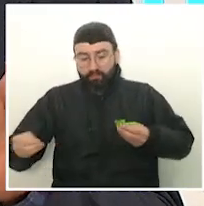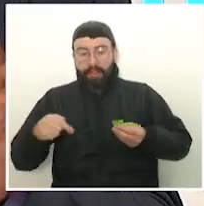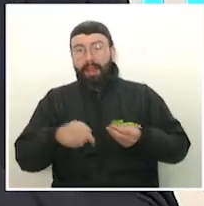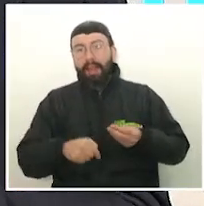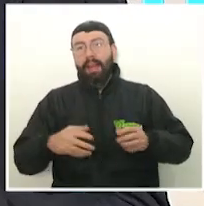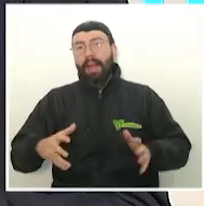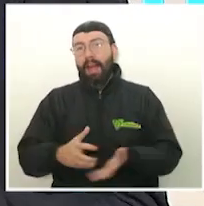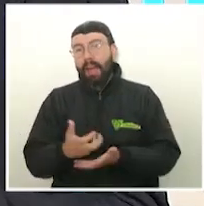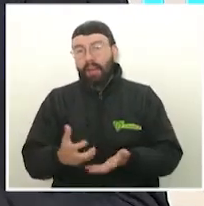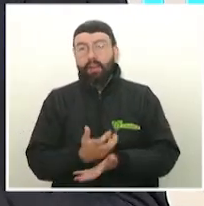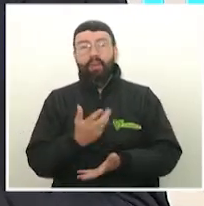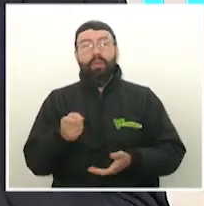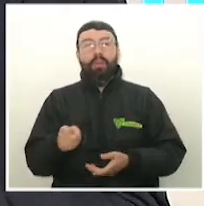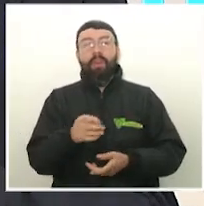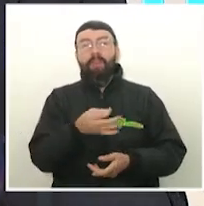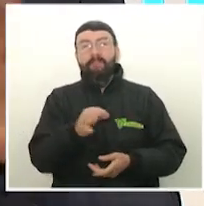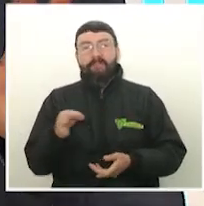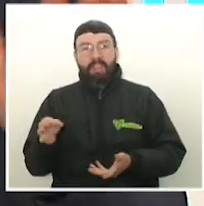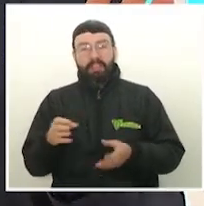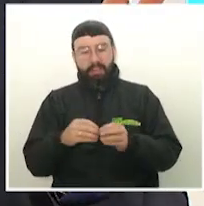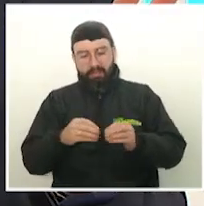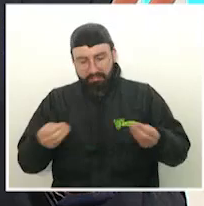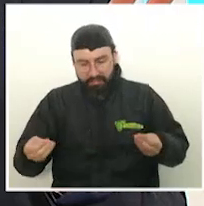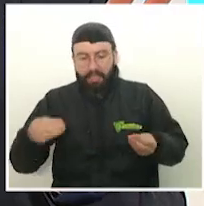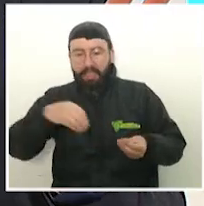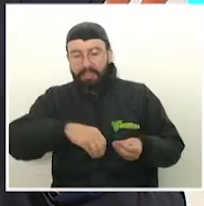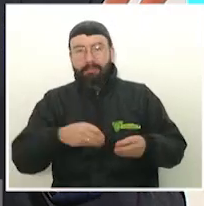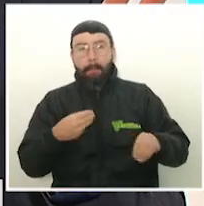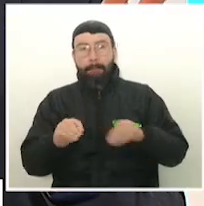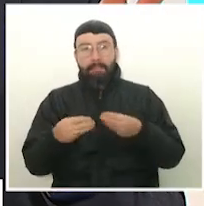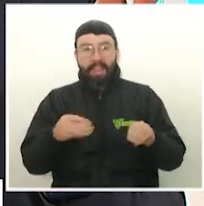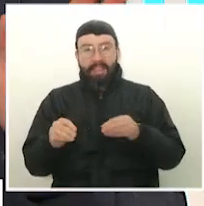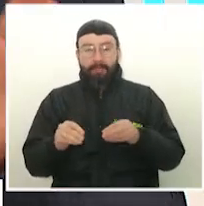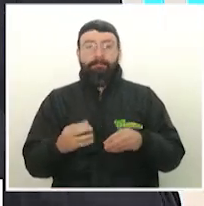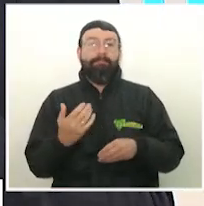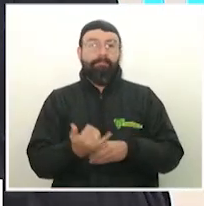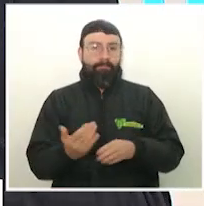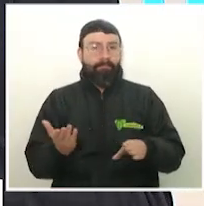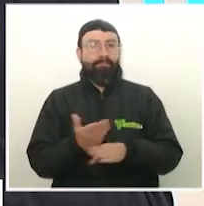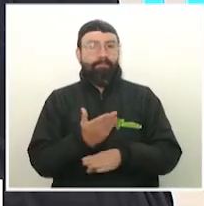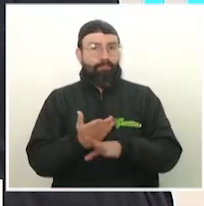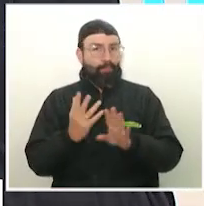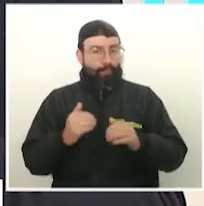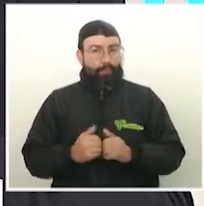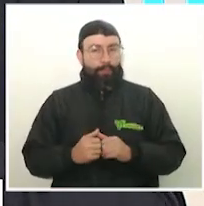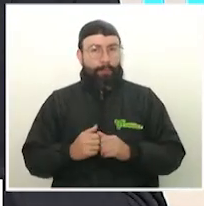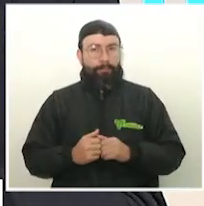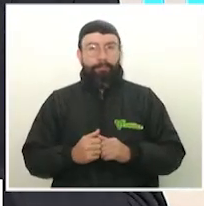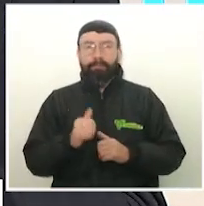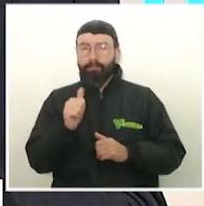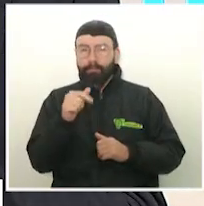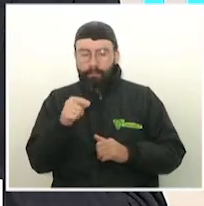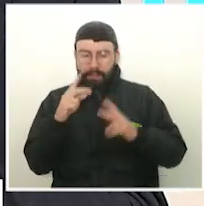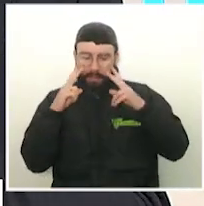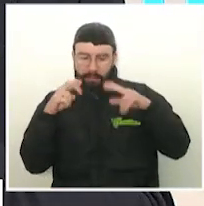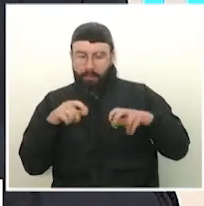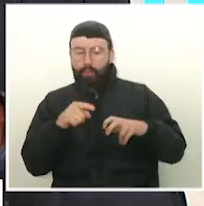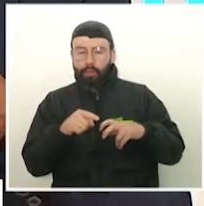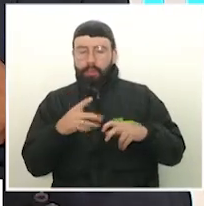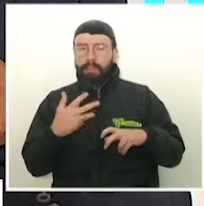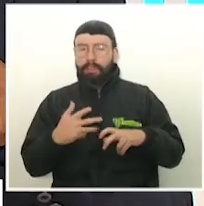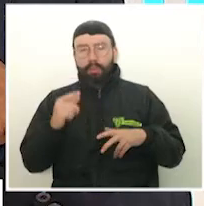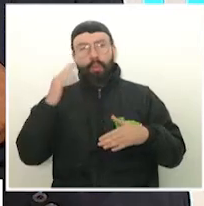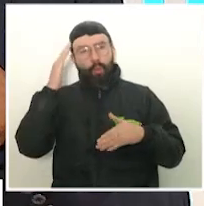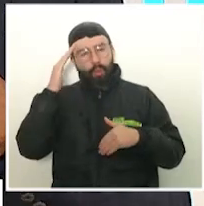frijoles de 2 días y todo lo que tenga plástico. Ahí es donde ustedes tienen que tener conciencia,